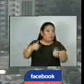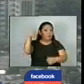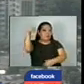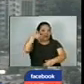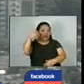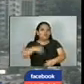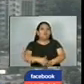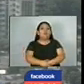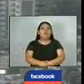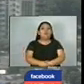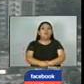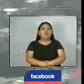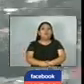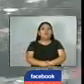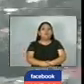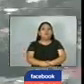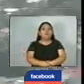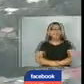la educación.